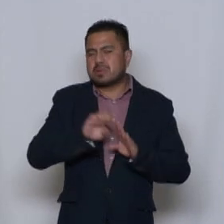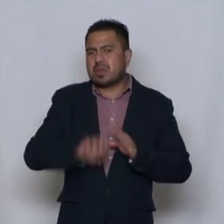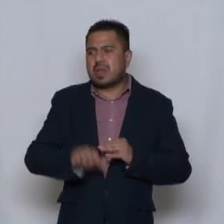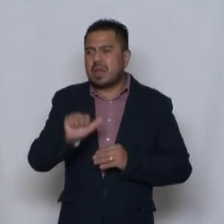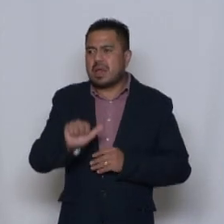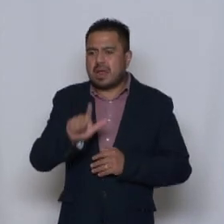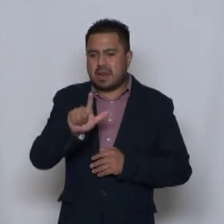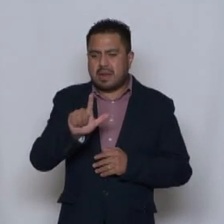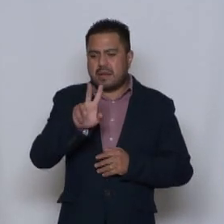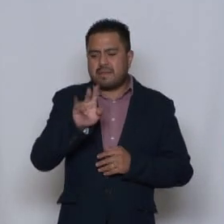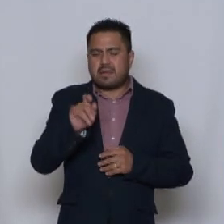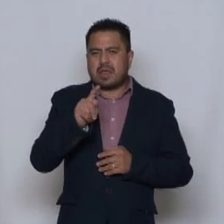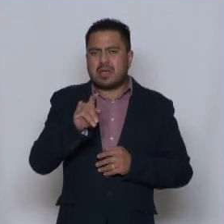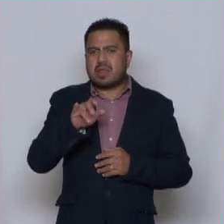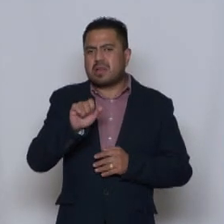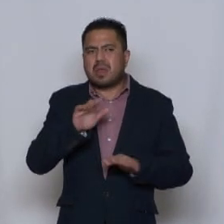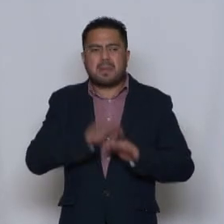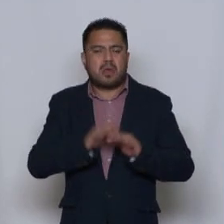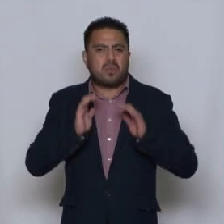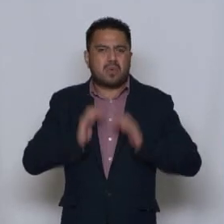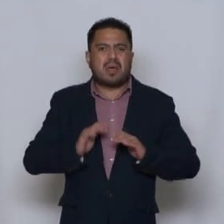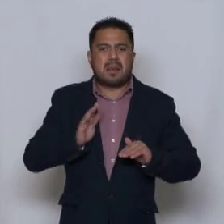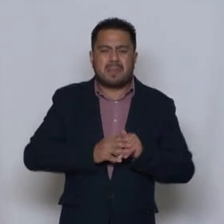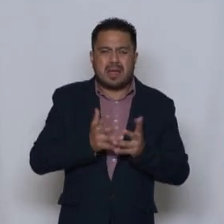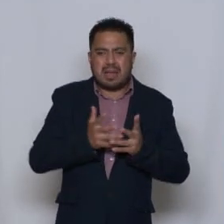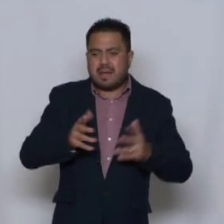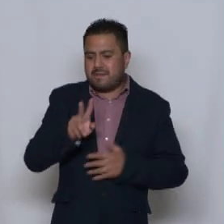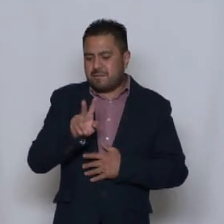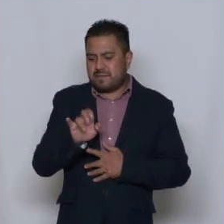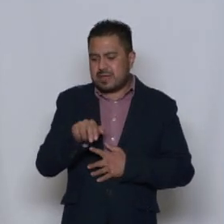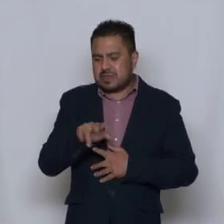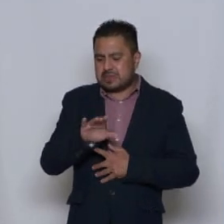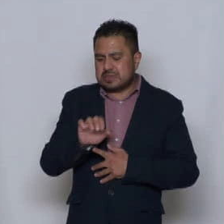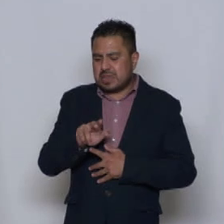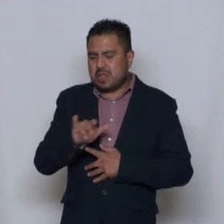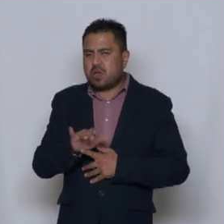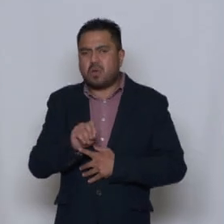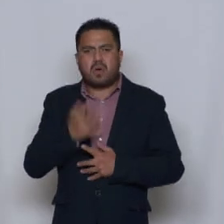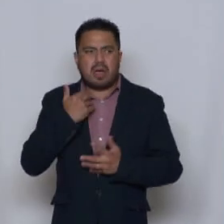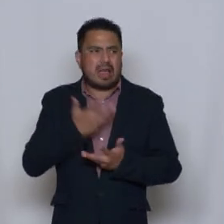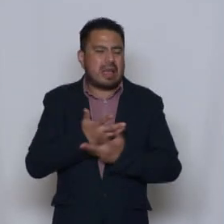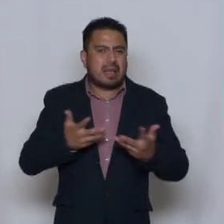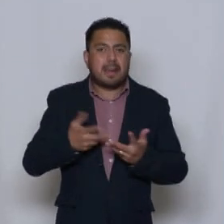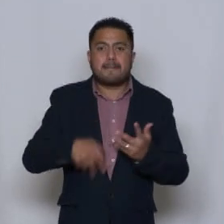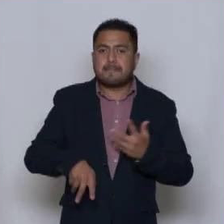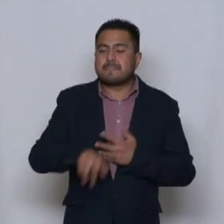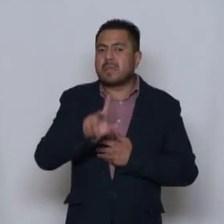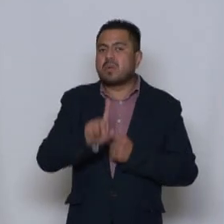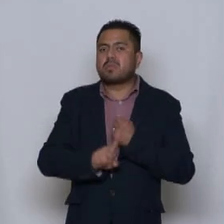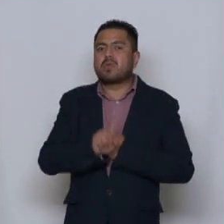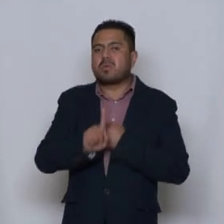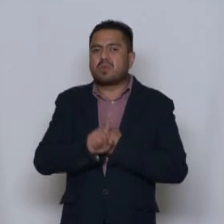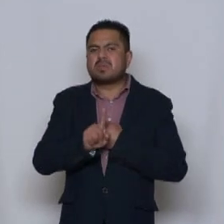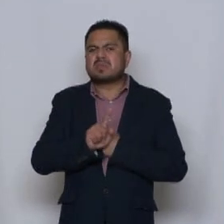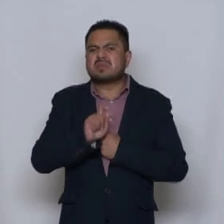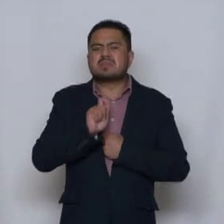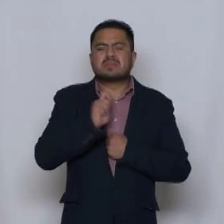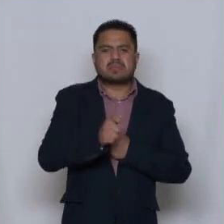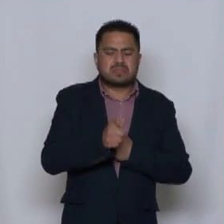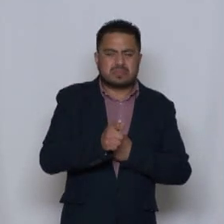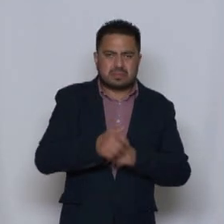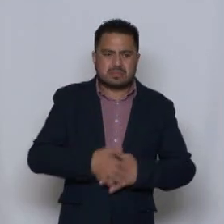unas alas muy grandes, pero también tienen un cuerpo muy grande. El vencejo no lo tiene tan grande, pero el problema es